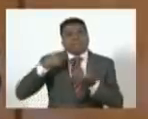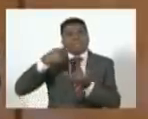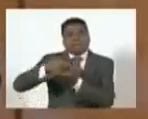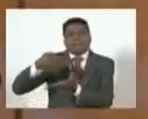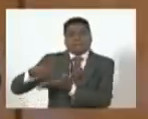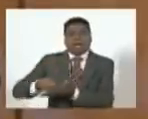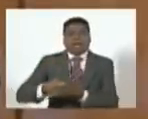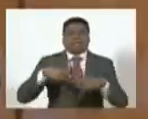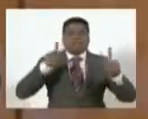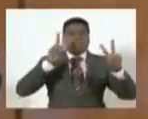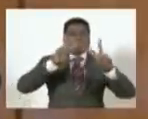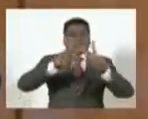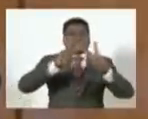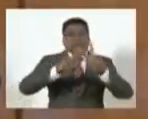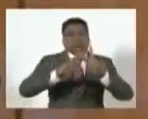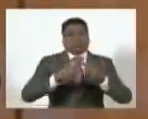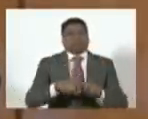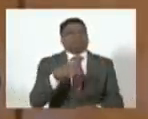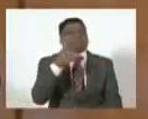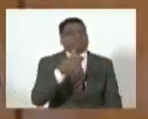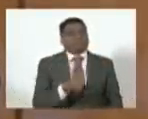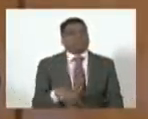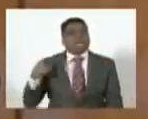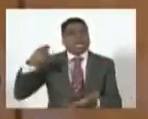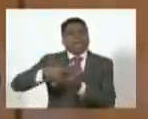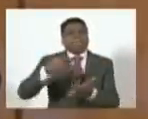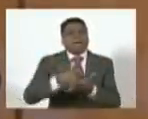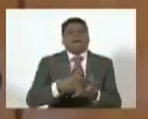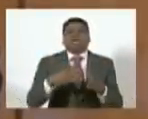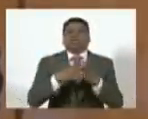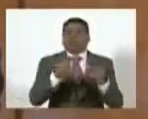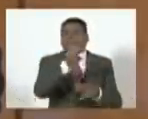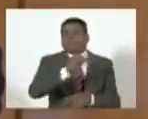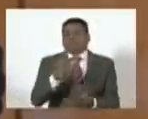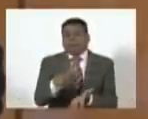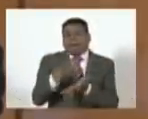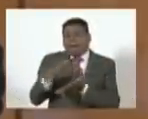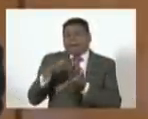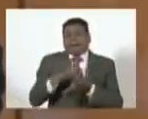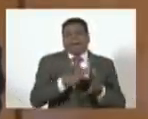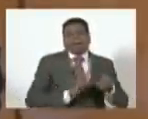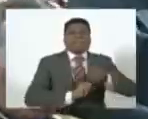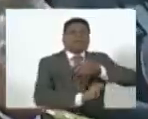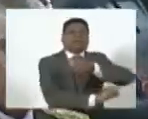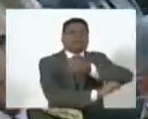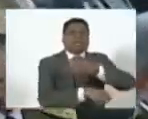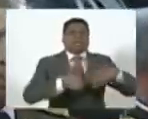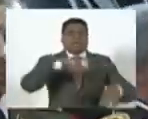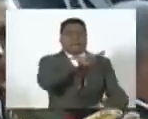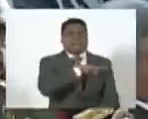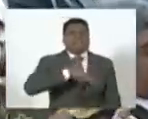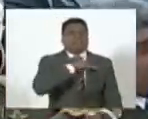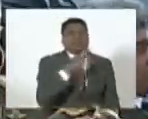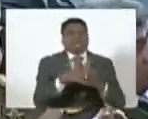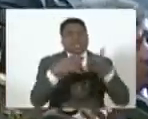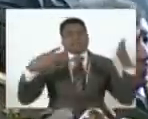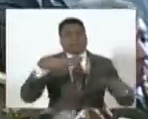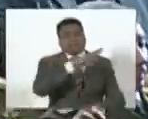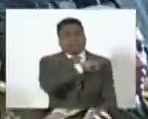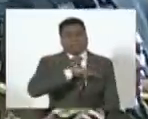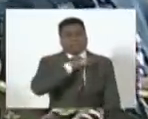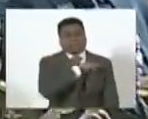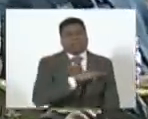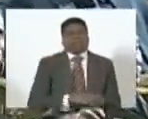misión Hogares de la Patria. Que paguen los que más ganen para sostener las misiones y grandes misiones.